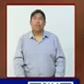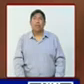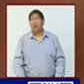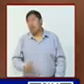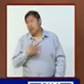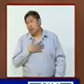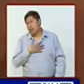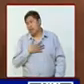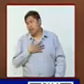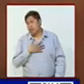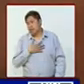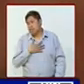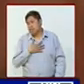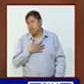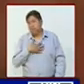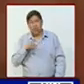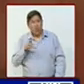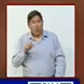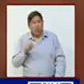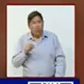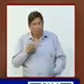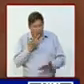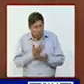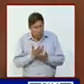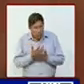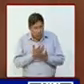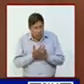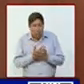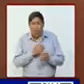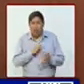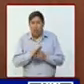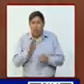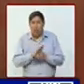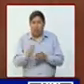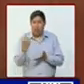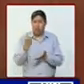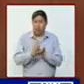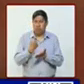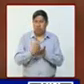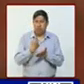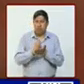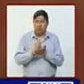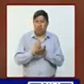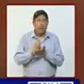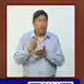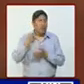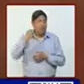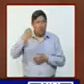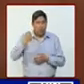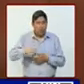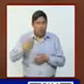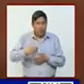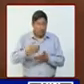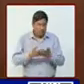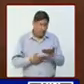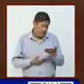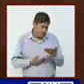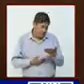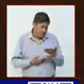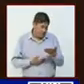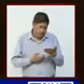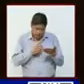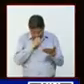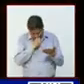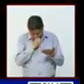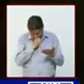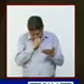No, o sea, no encontraron indicios suficientes para inculparme. Y en eso el juez, con las